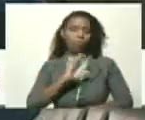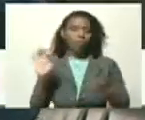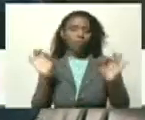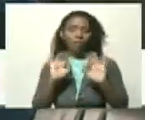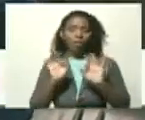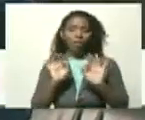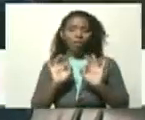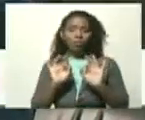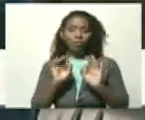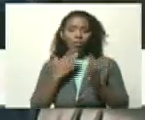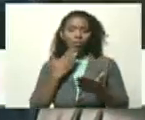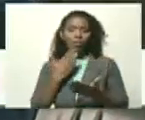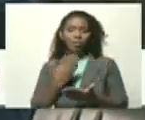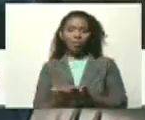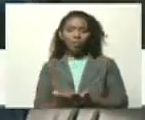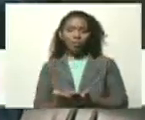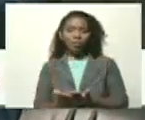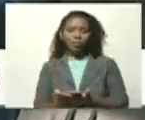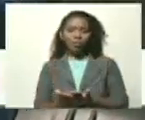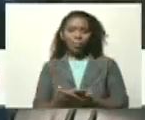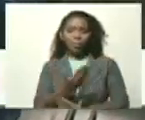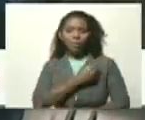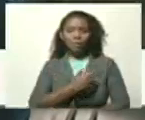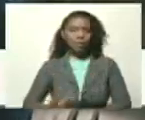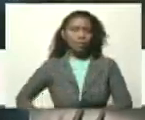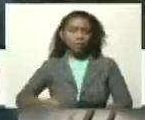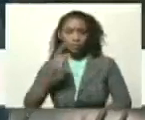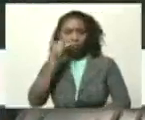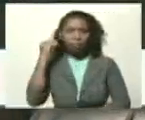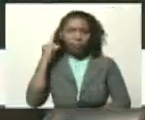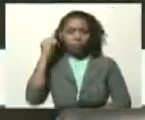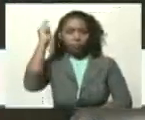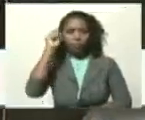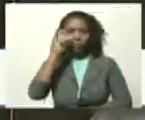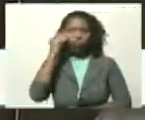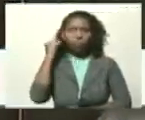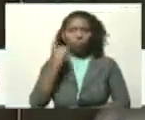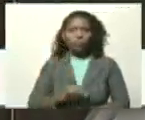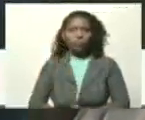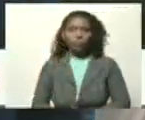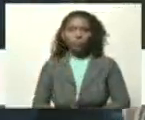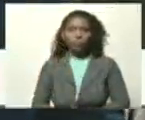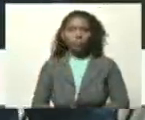nadie. Muchísimas gracias, señor presidente, señores diputados.